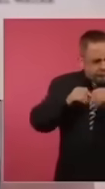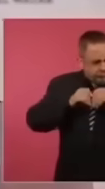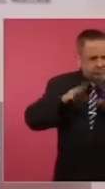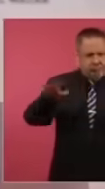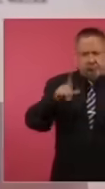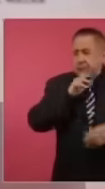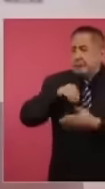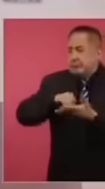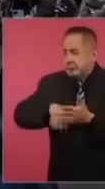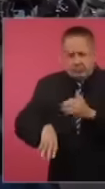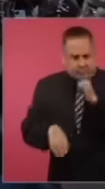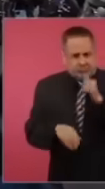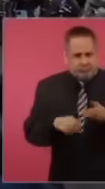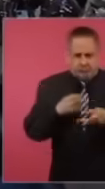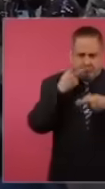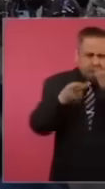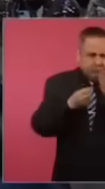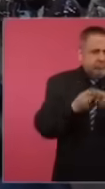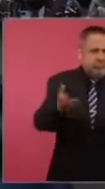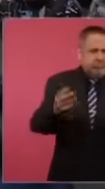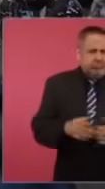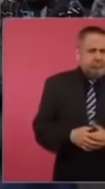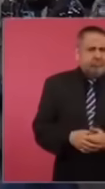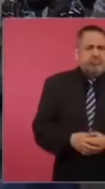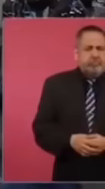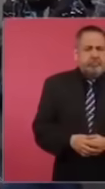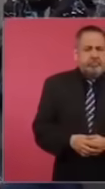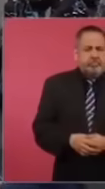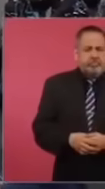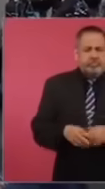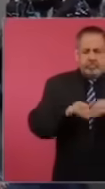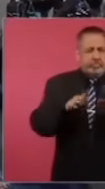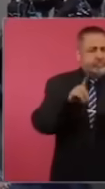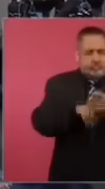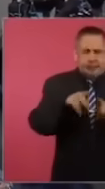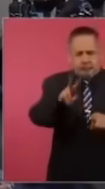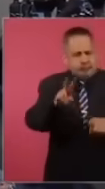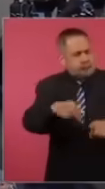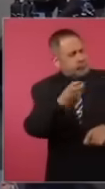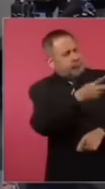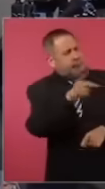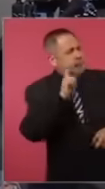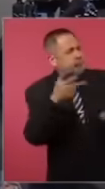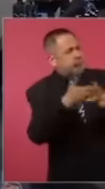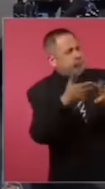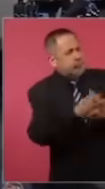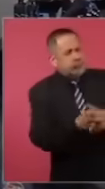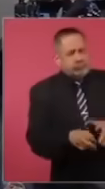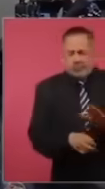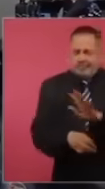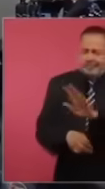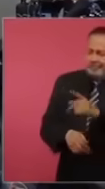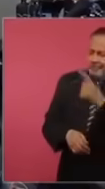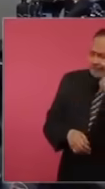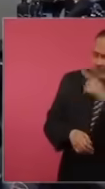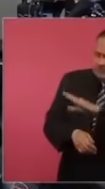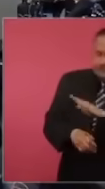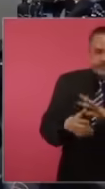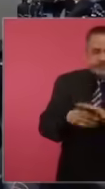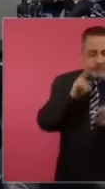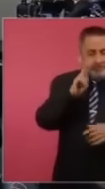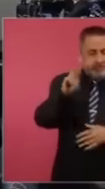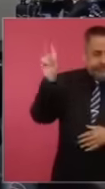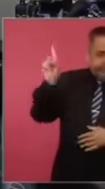No. Porque son hechos finalmente, sí, que están ocurriendo. No, las matanzas, masacres. No, prohibido prohibir. Pero miren cómo los tenían